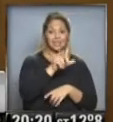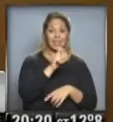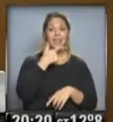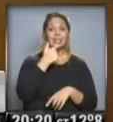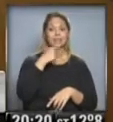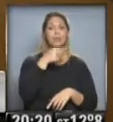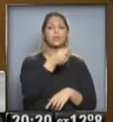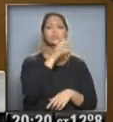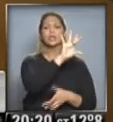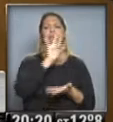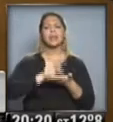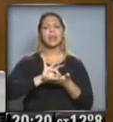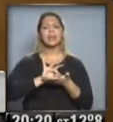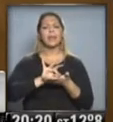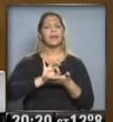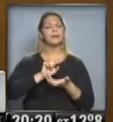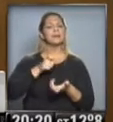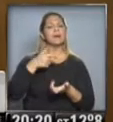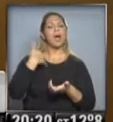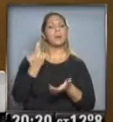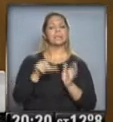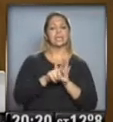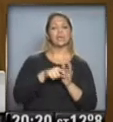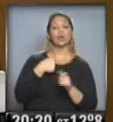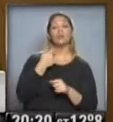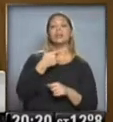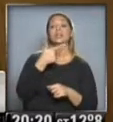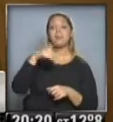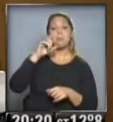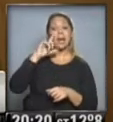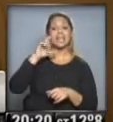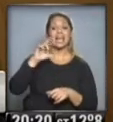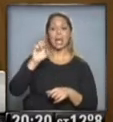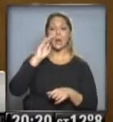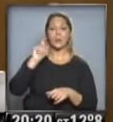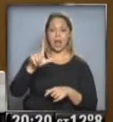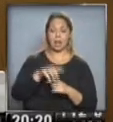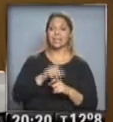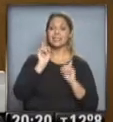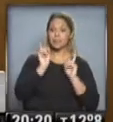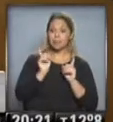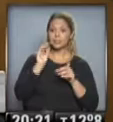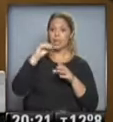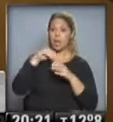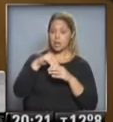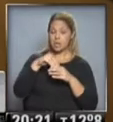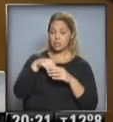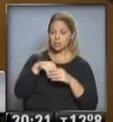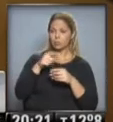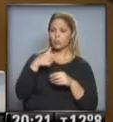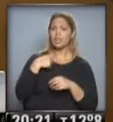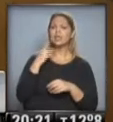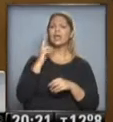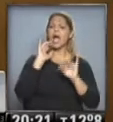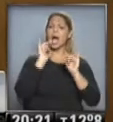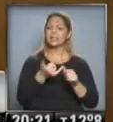la designación irregular como juez subrogante permanente de Luis María Cabral, a quien también se incluye en la acusación por haber consentido